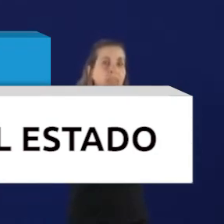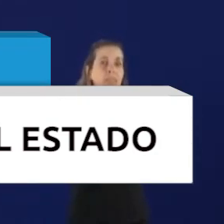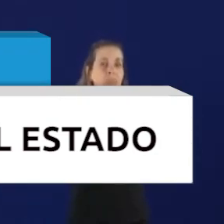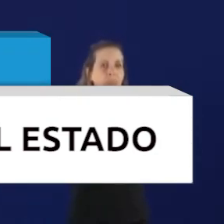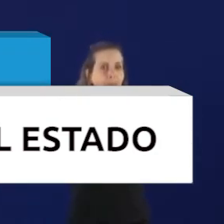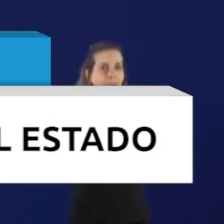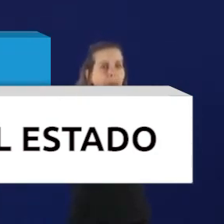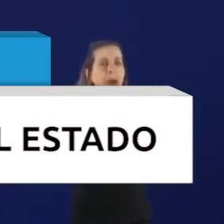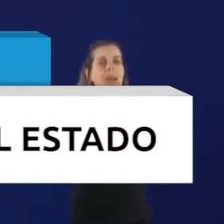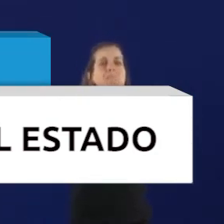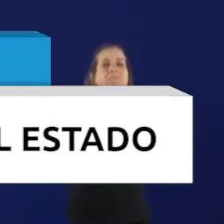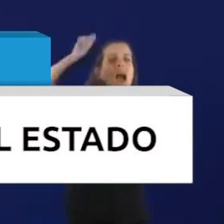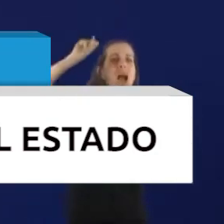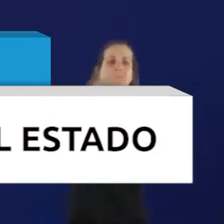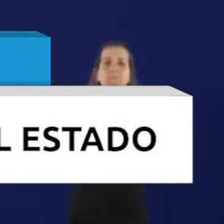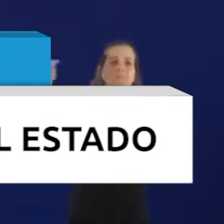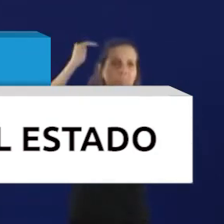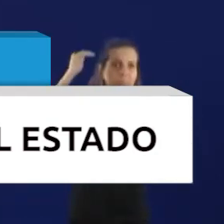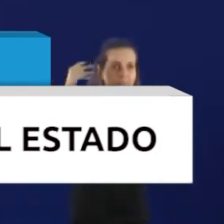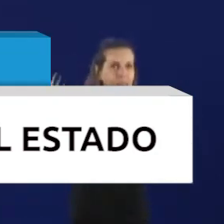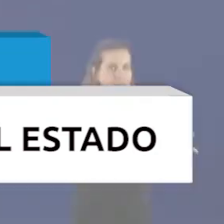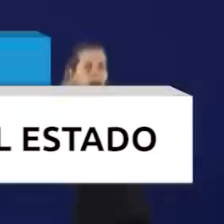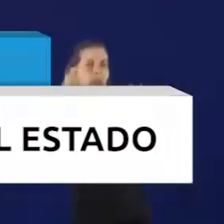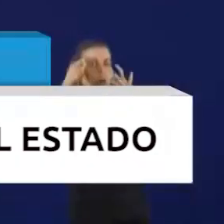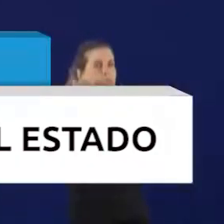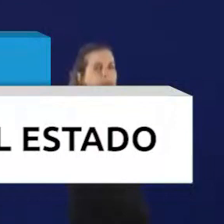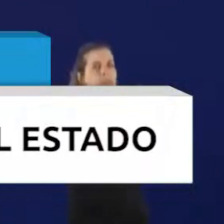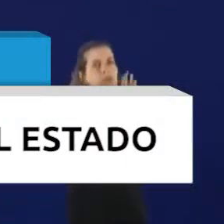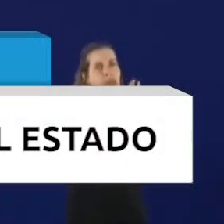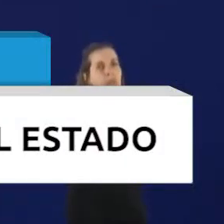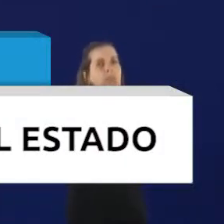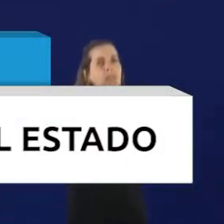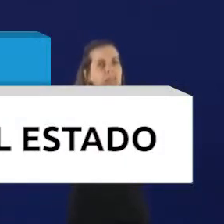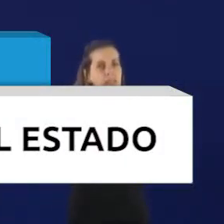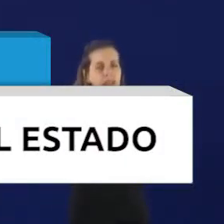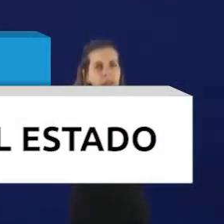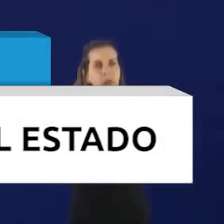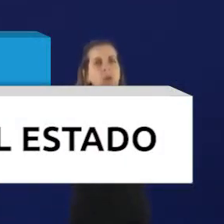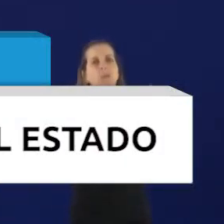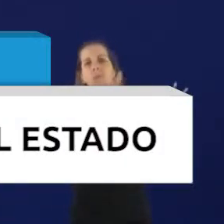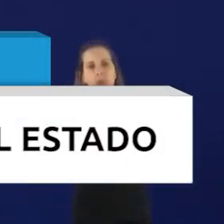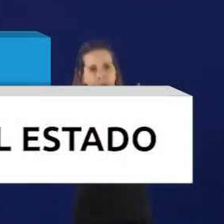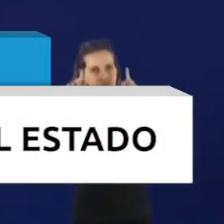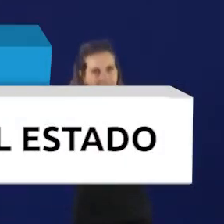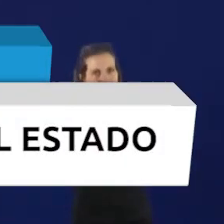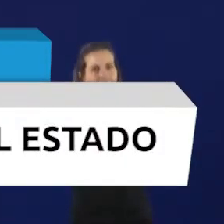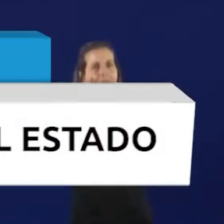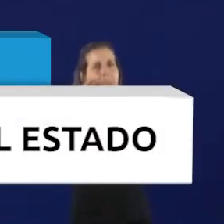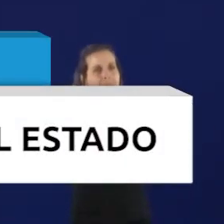una hiperinflación y la decisión es evitarla. En otro orden de cosas, inició la